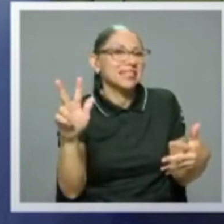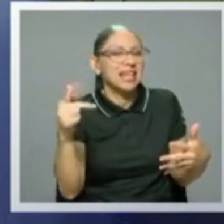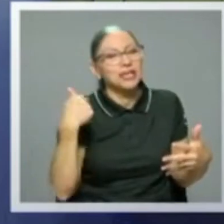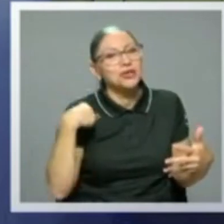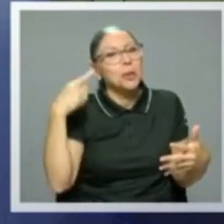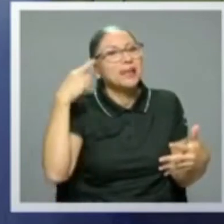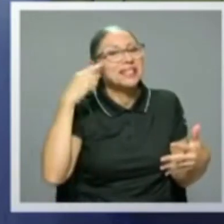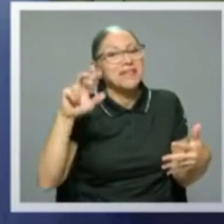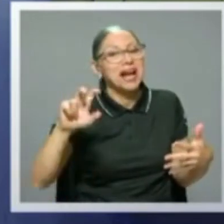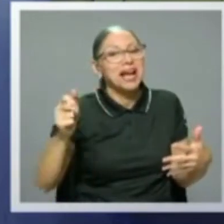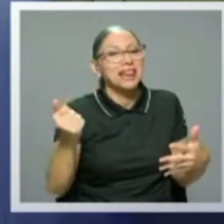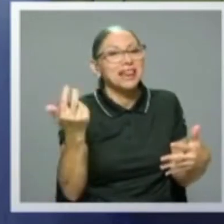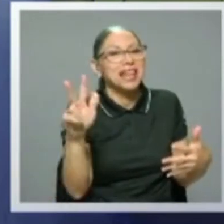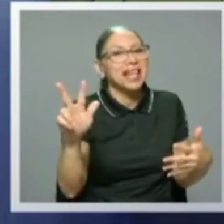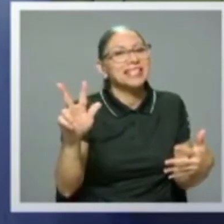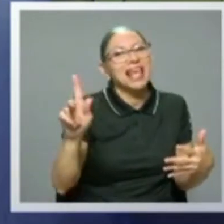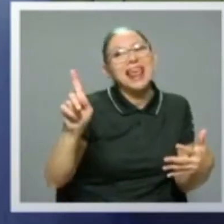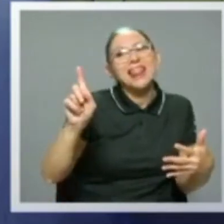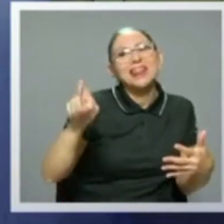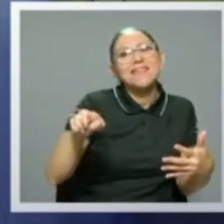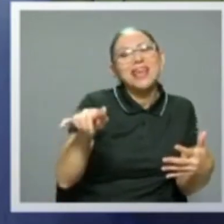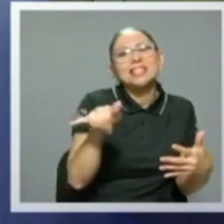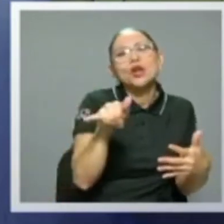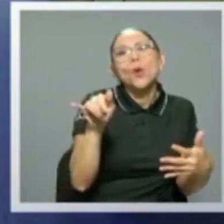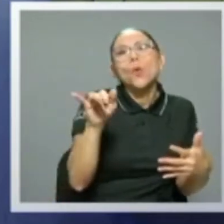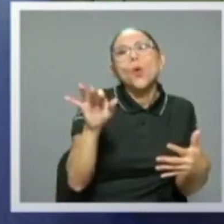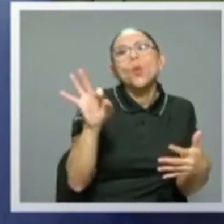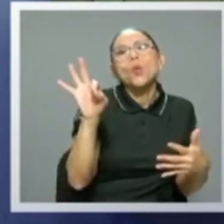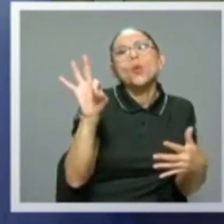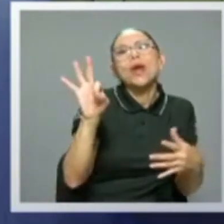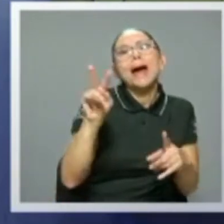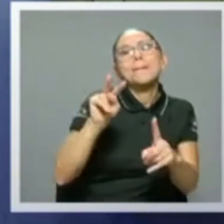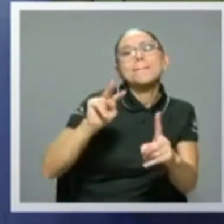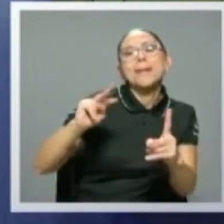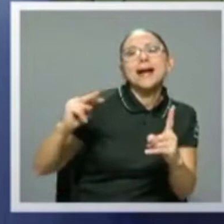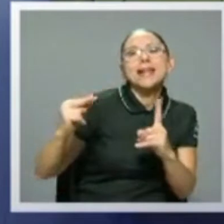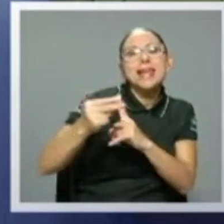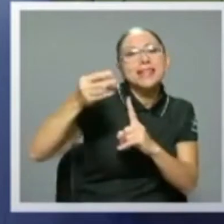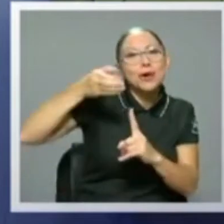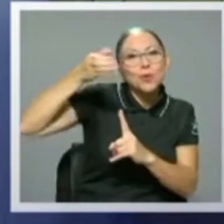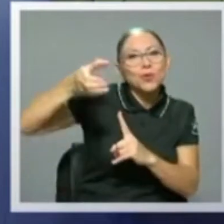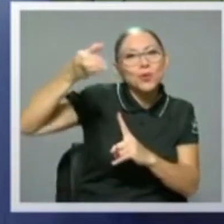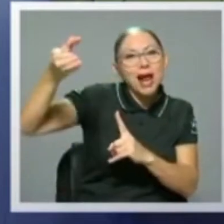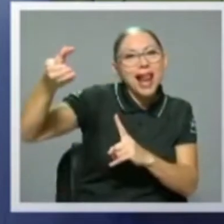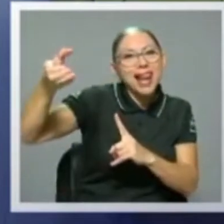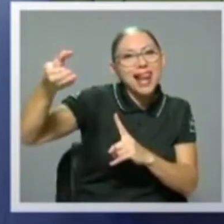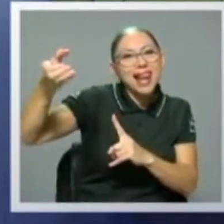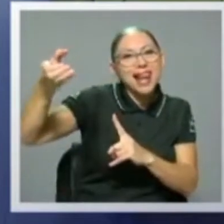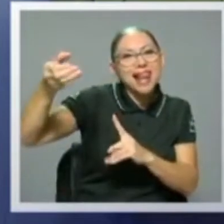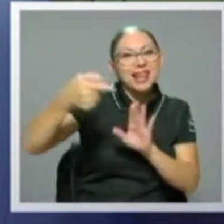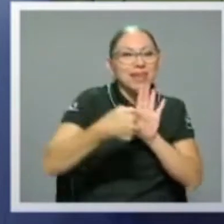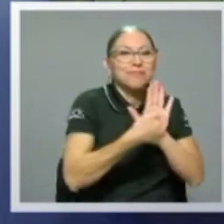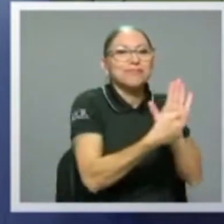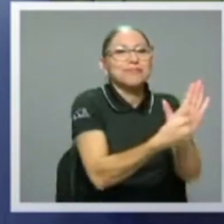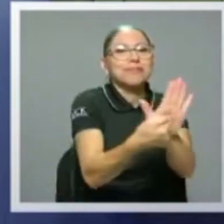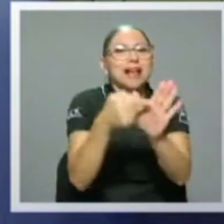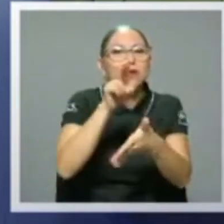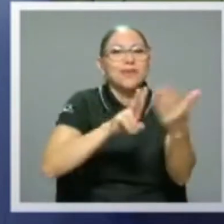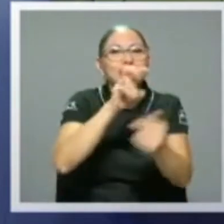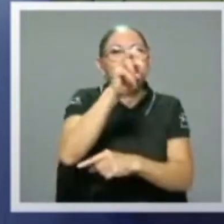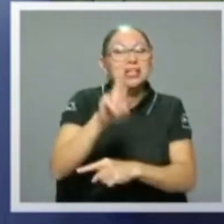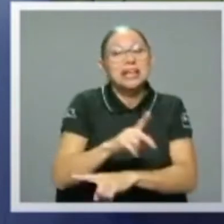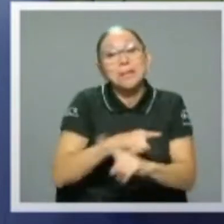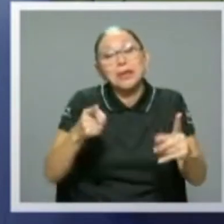ser una especie de ariete cultural de la Universidad de Costa Rica, pero no todo se puede hacer.